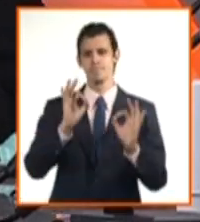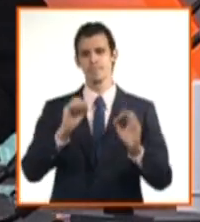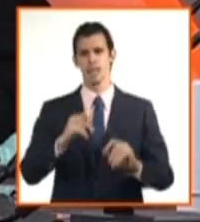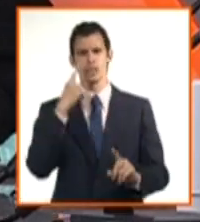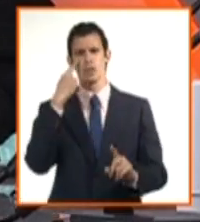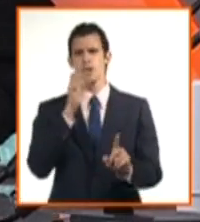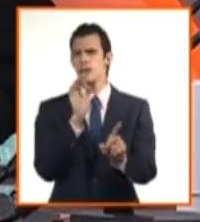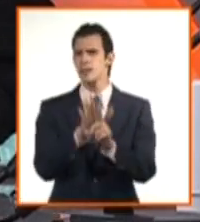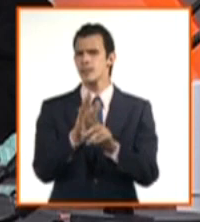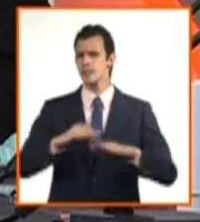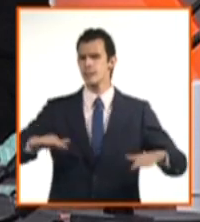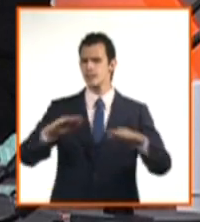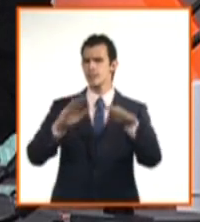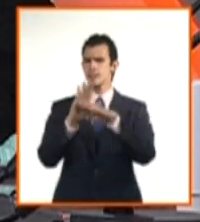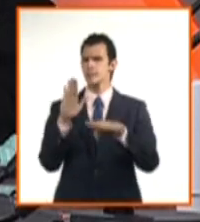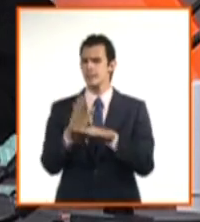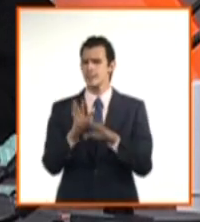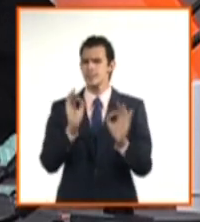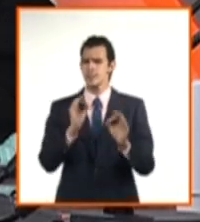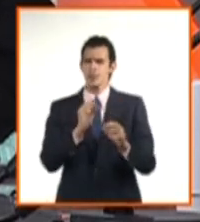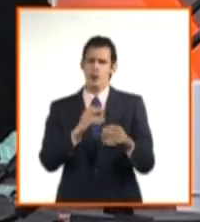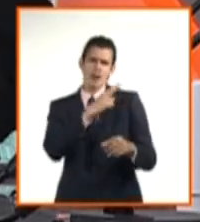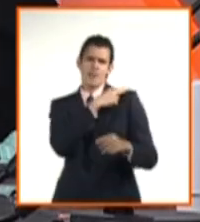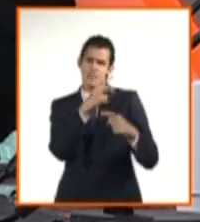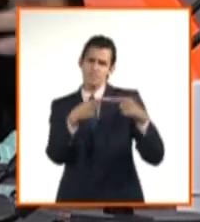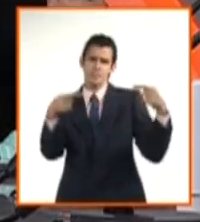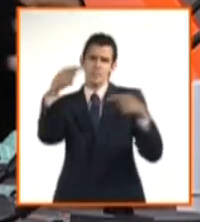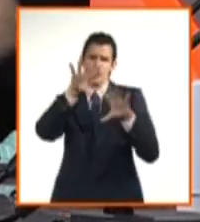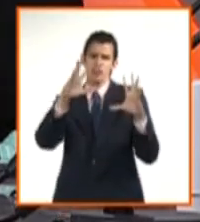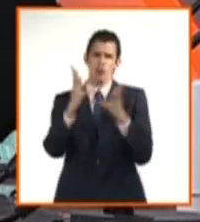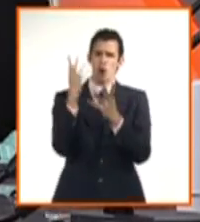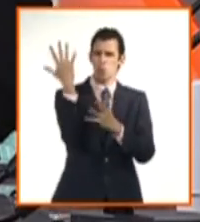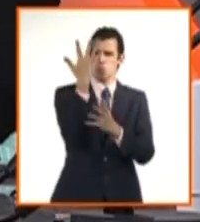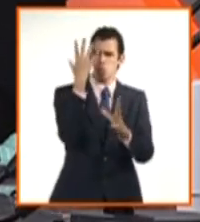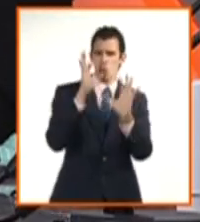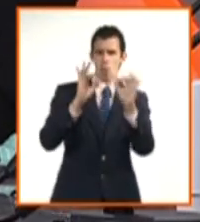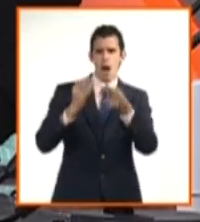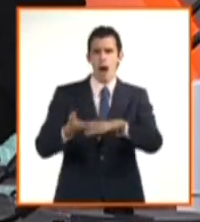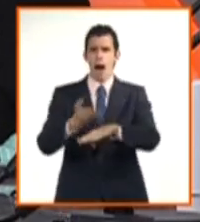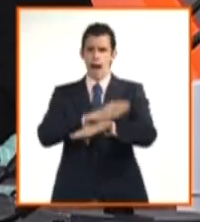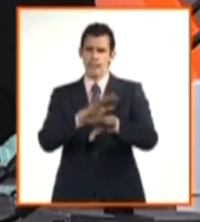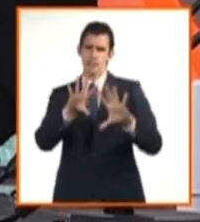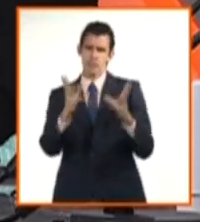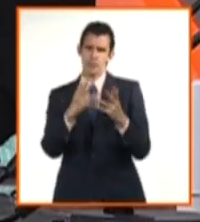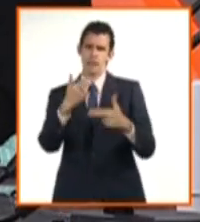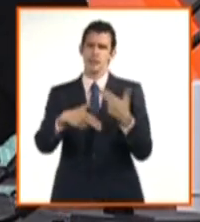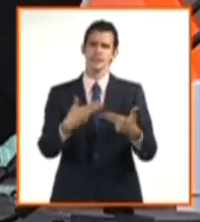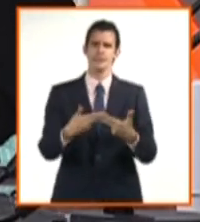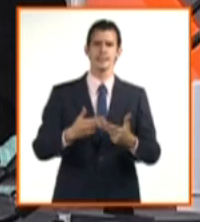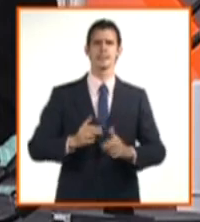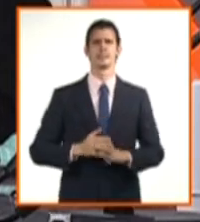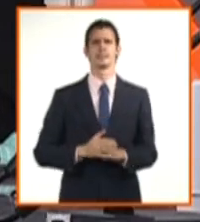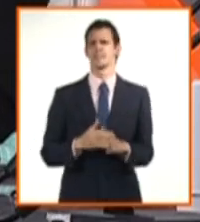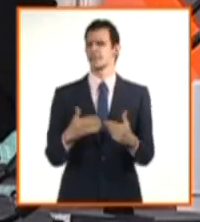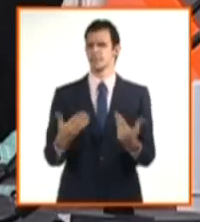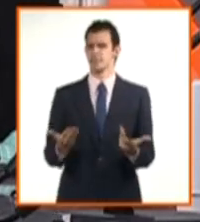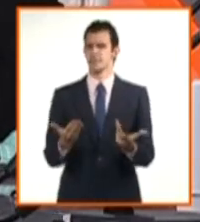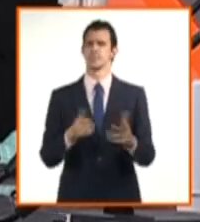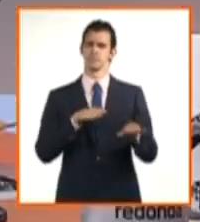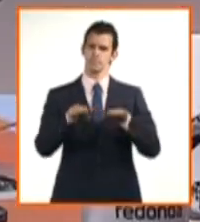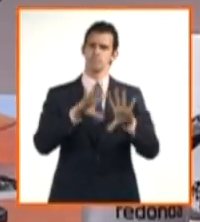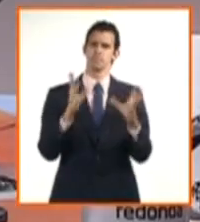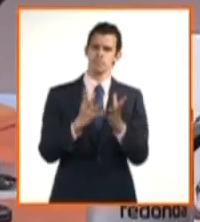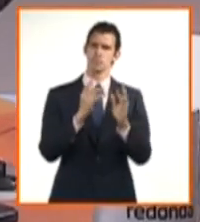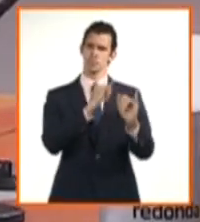redonda del estado mayor nacional de la defensa civil y todo el sistema de defensa civil del país para enfrentar